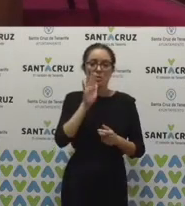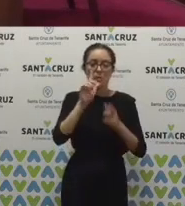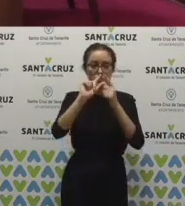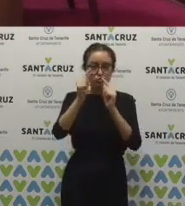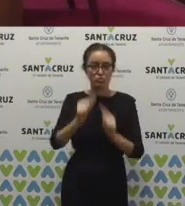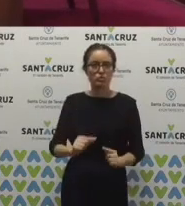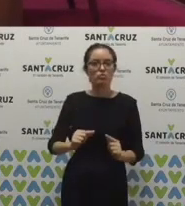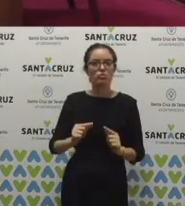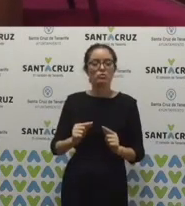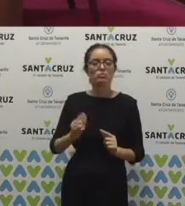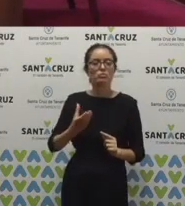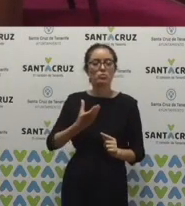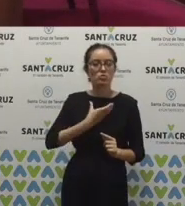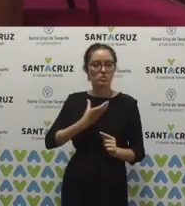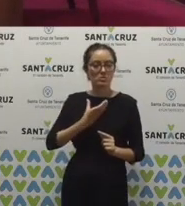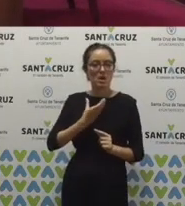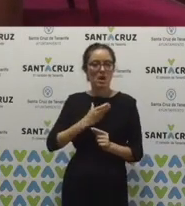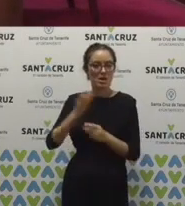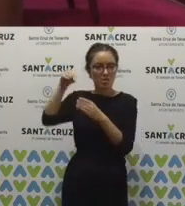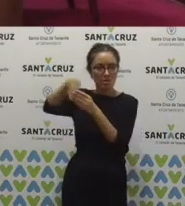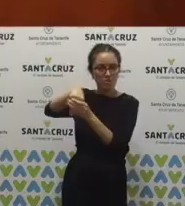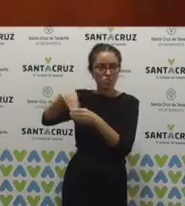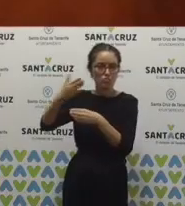municipales ciudadanos